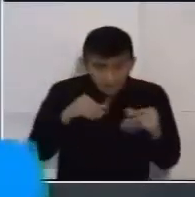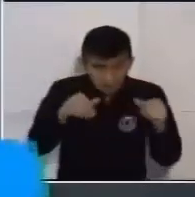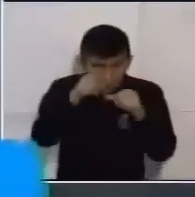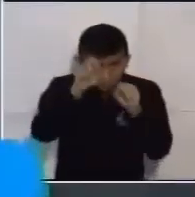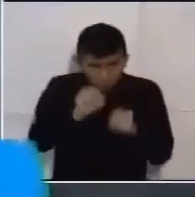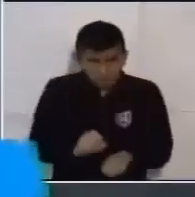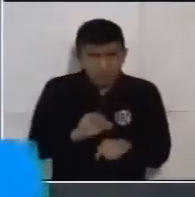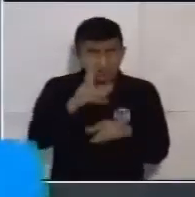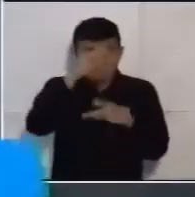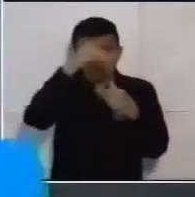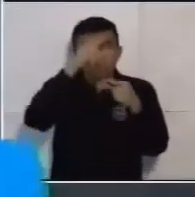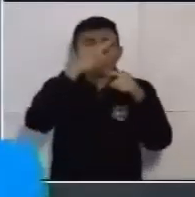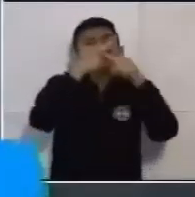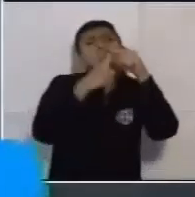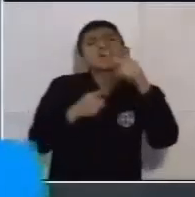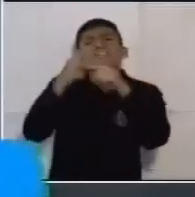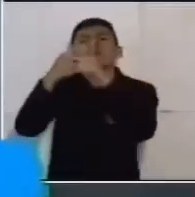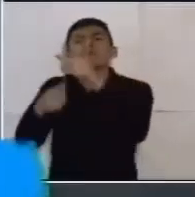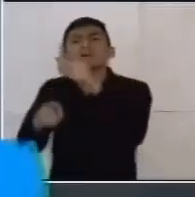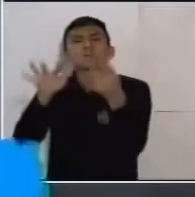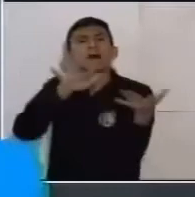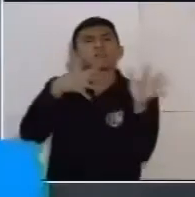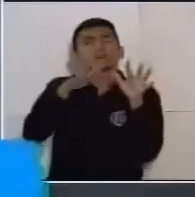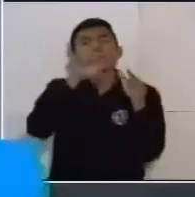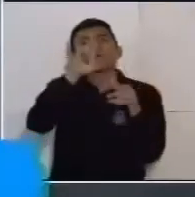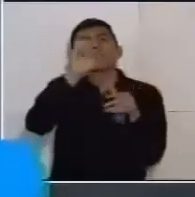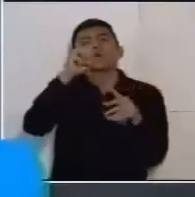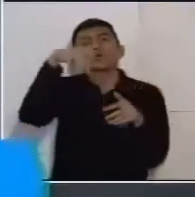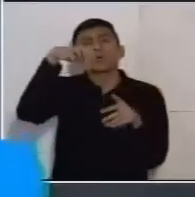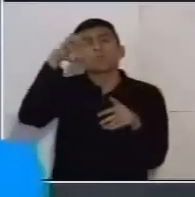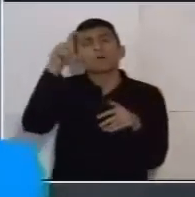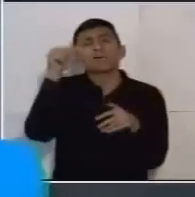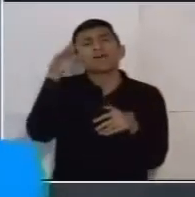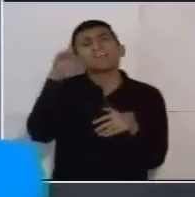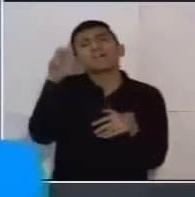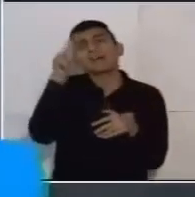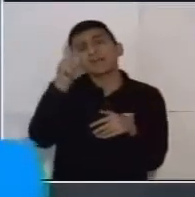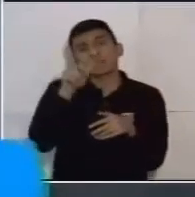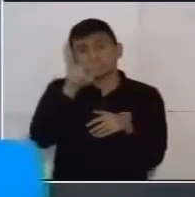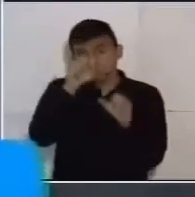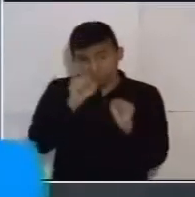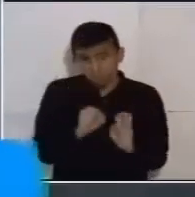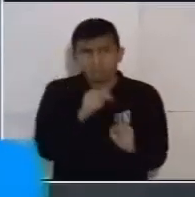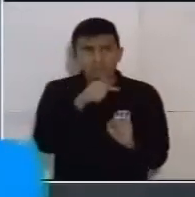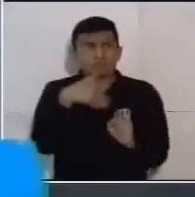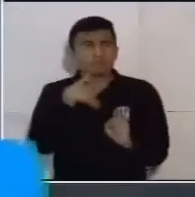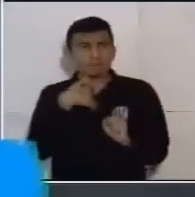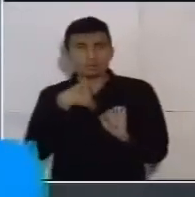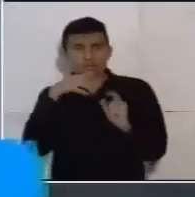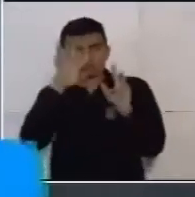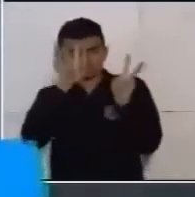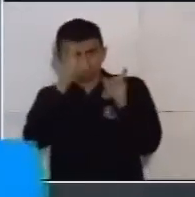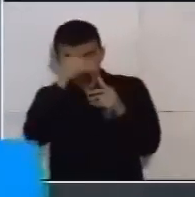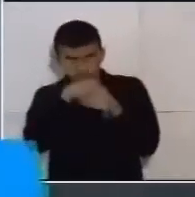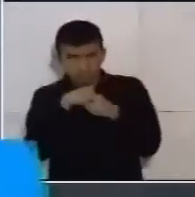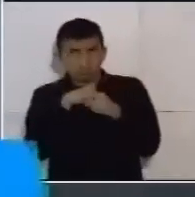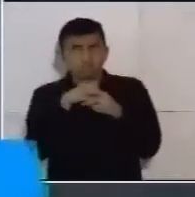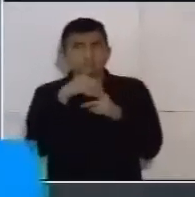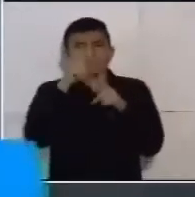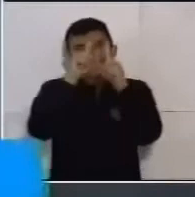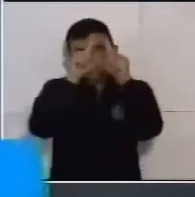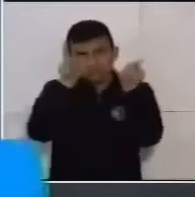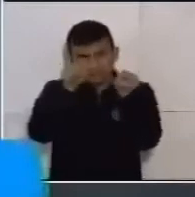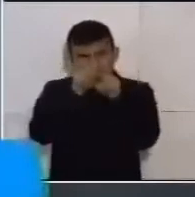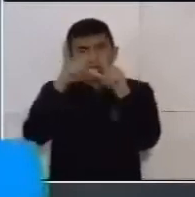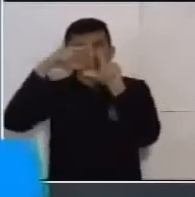dividir en pequeñas partes, como si fueran piezas de un rompecabezas, pero que coincidan con alguna figura que ya conocemos, como los triángulos,